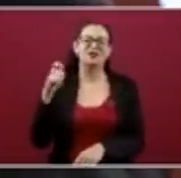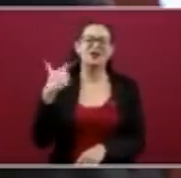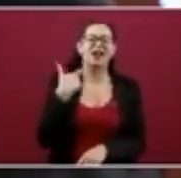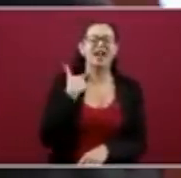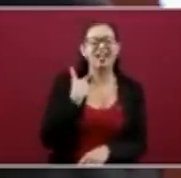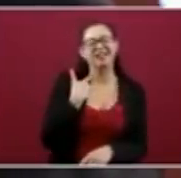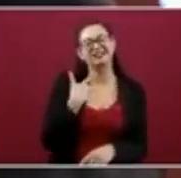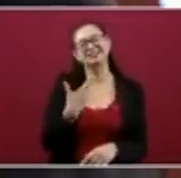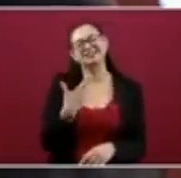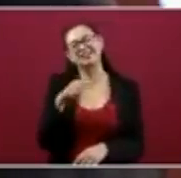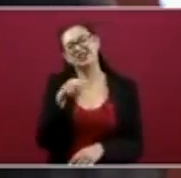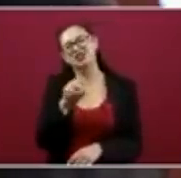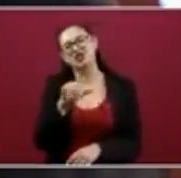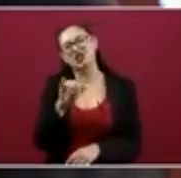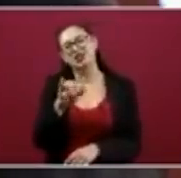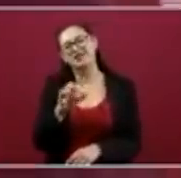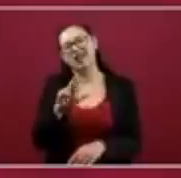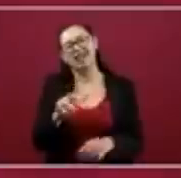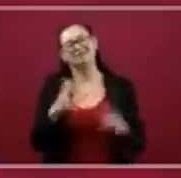Aplausos.